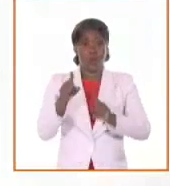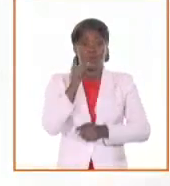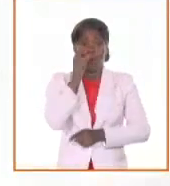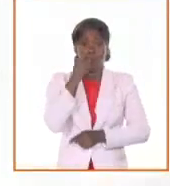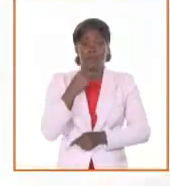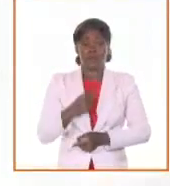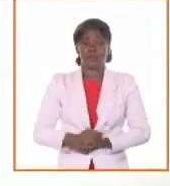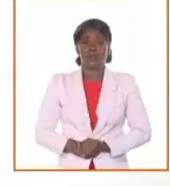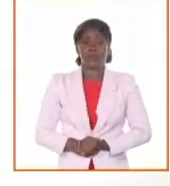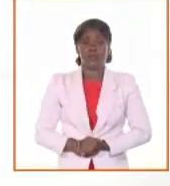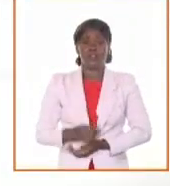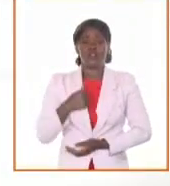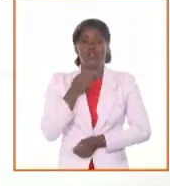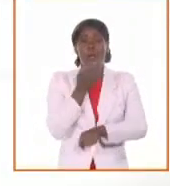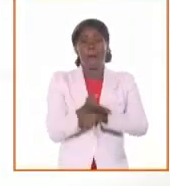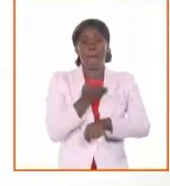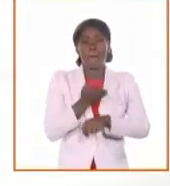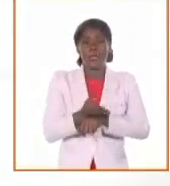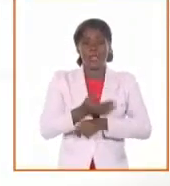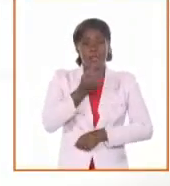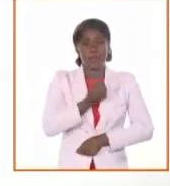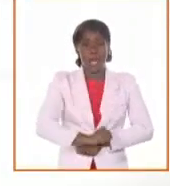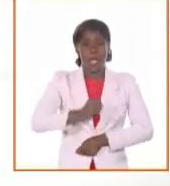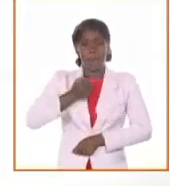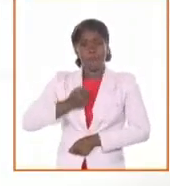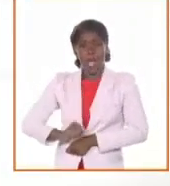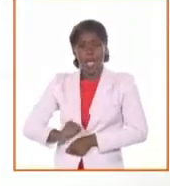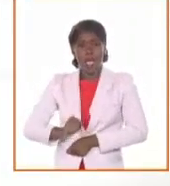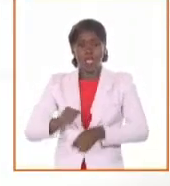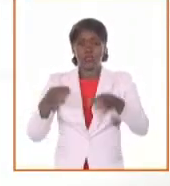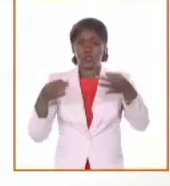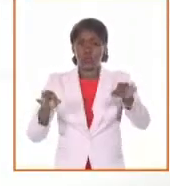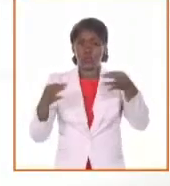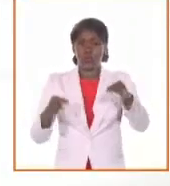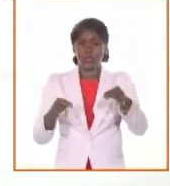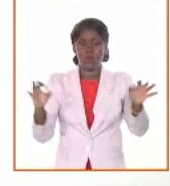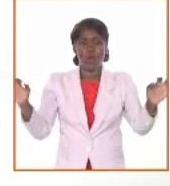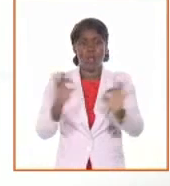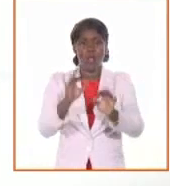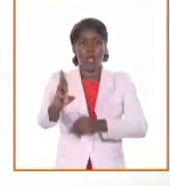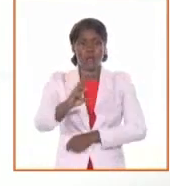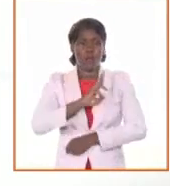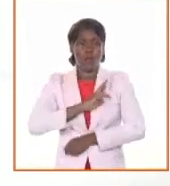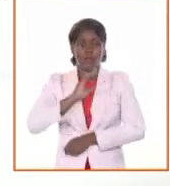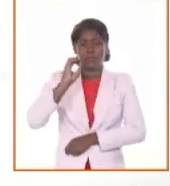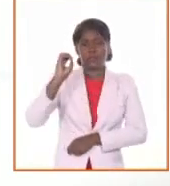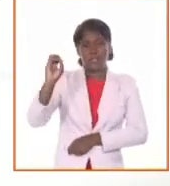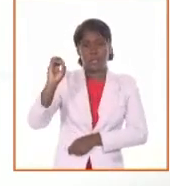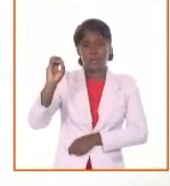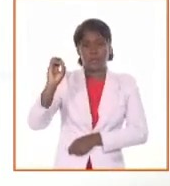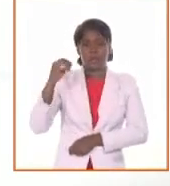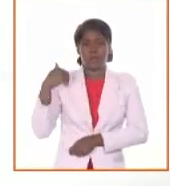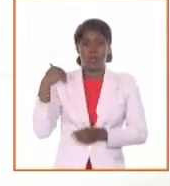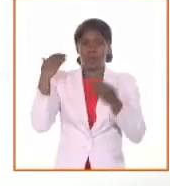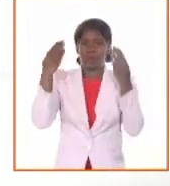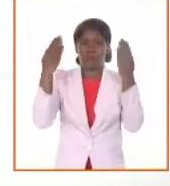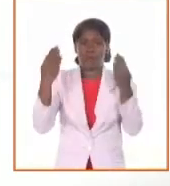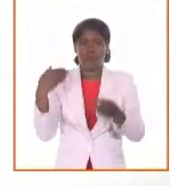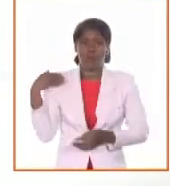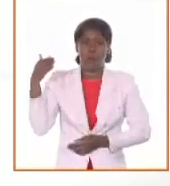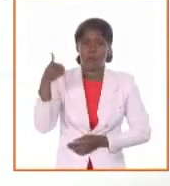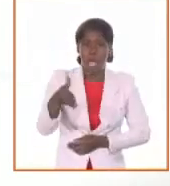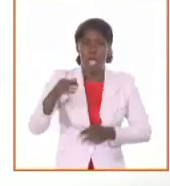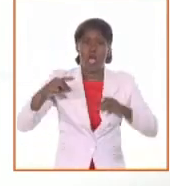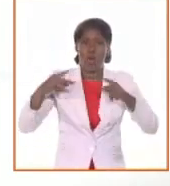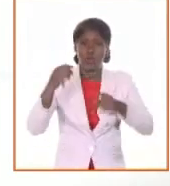y uno de matrimonio a través de la página web del mius y aún no han dado respuesta de los mismos los lo solicité nuevamente